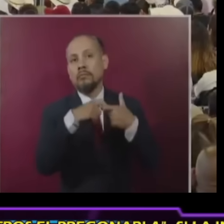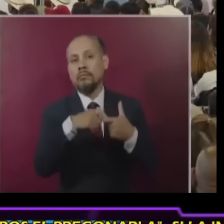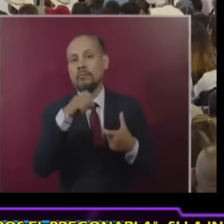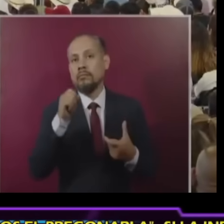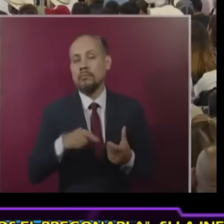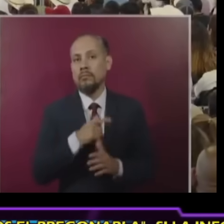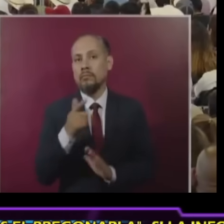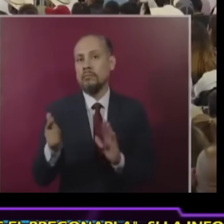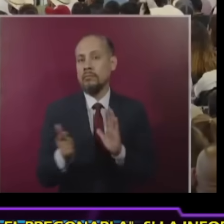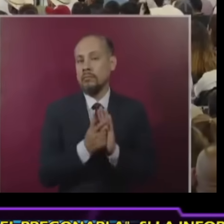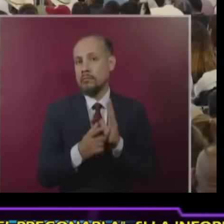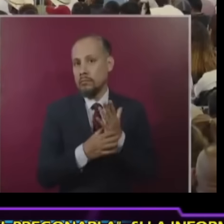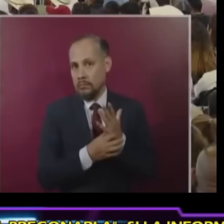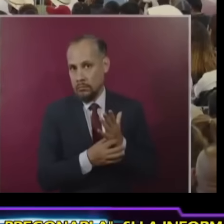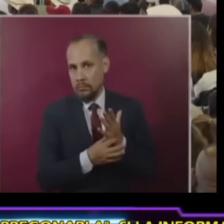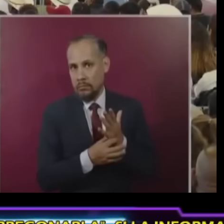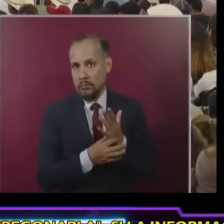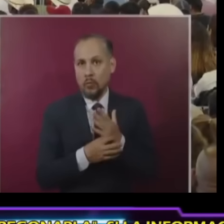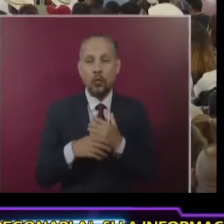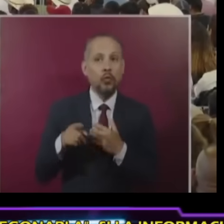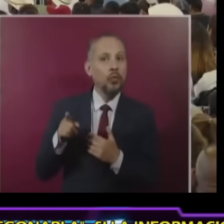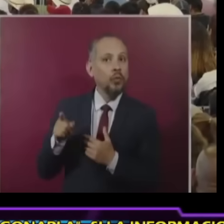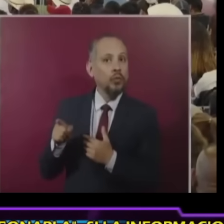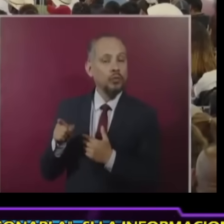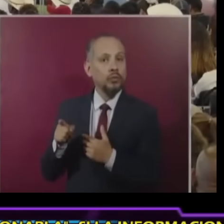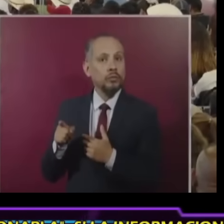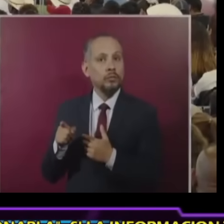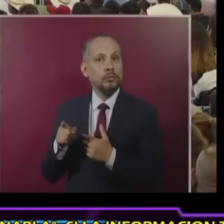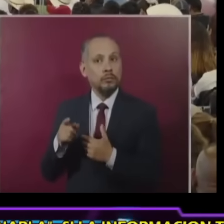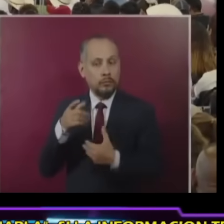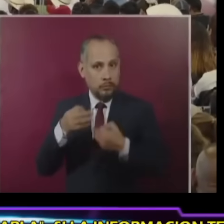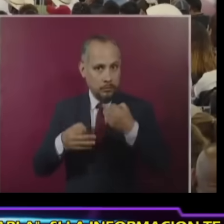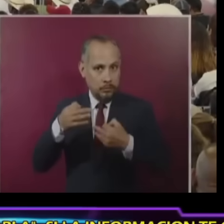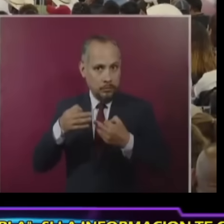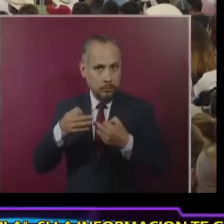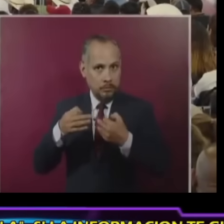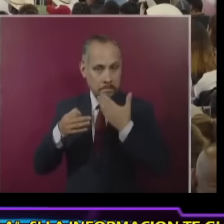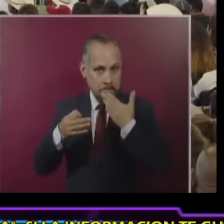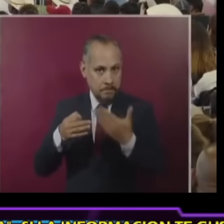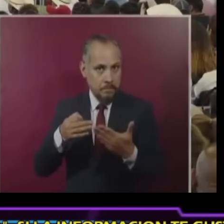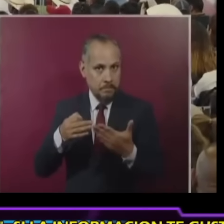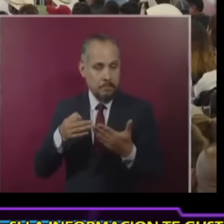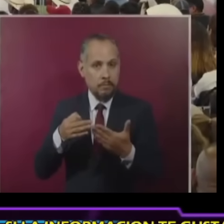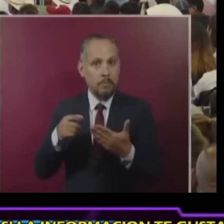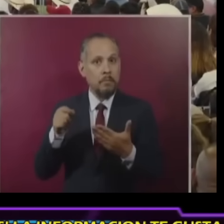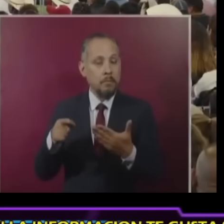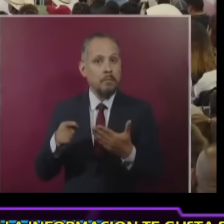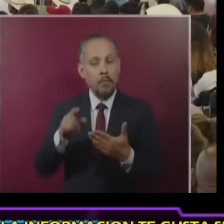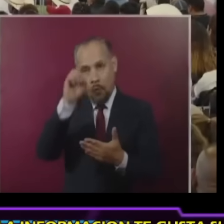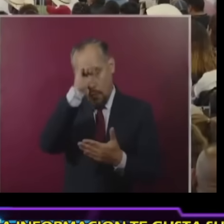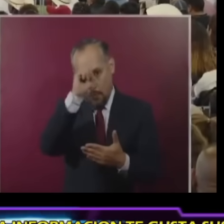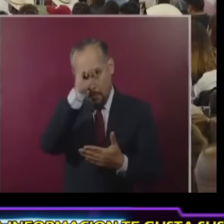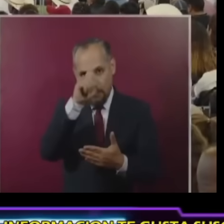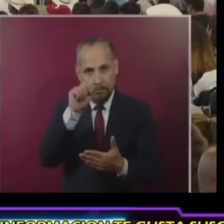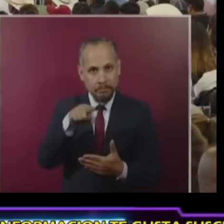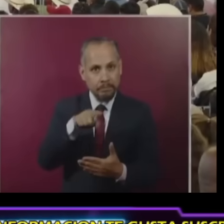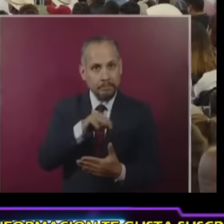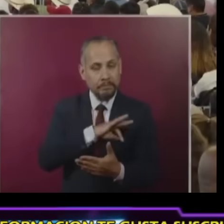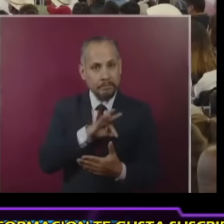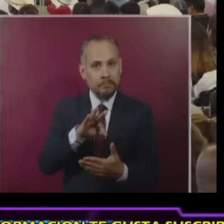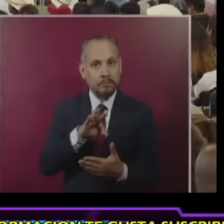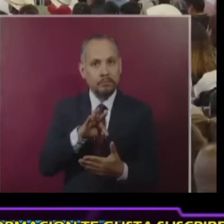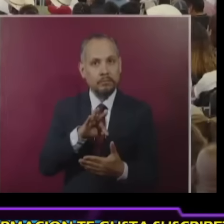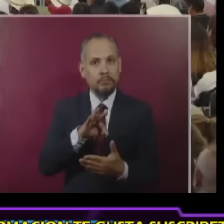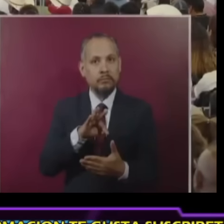Clara si a ti tú no puedes ser juez y parte si a ti te afecta tú debes